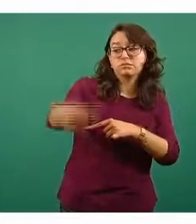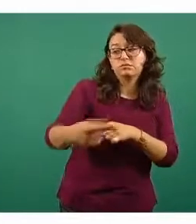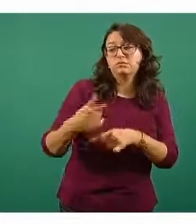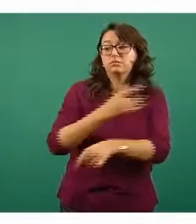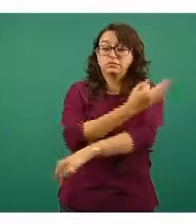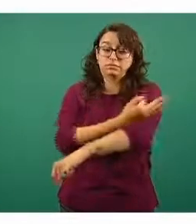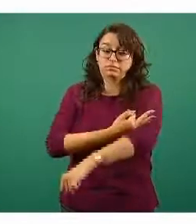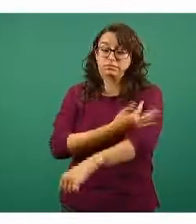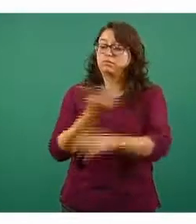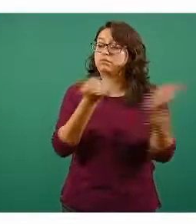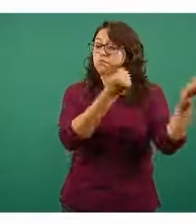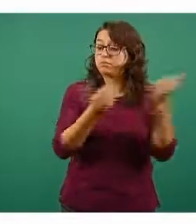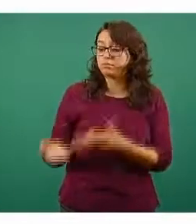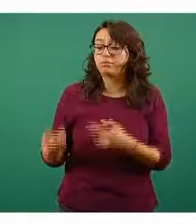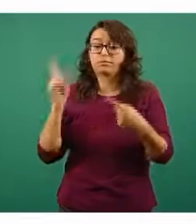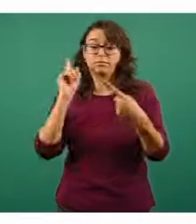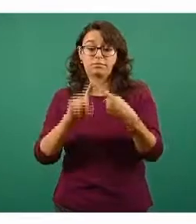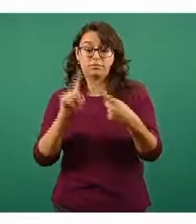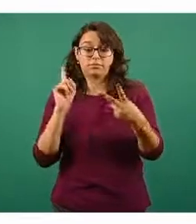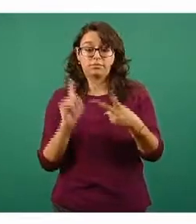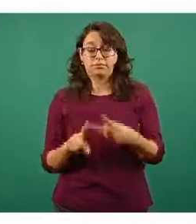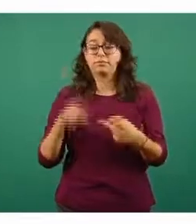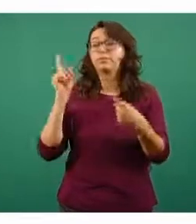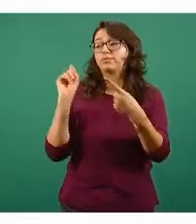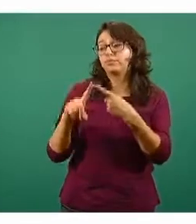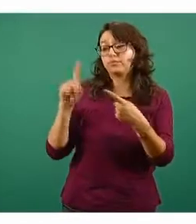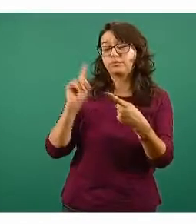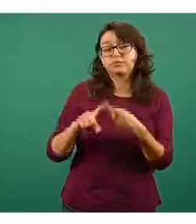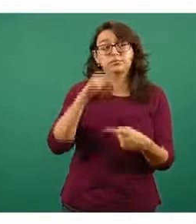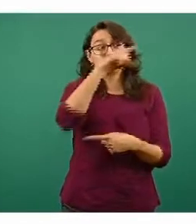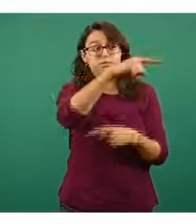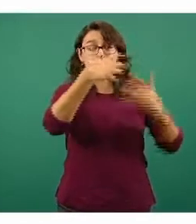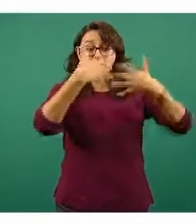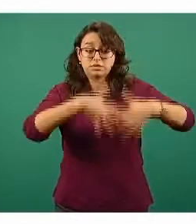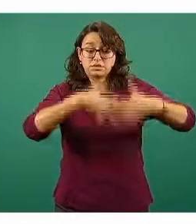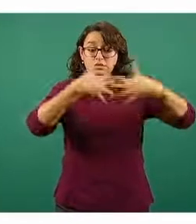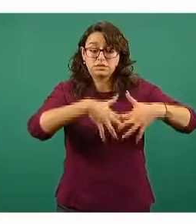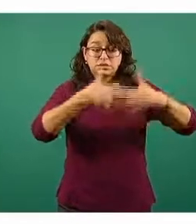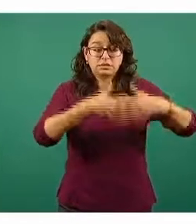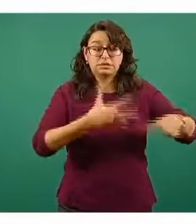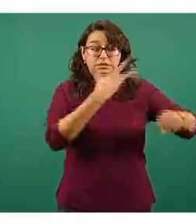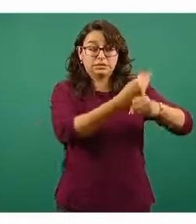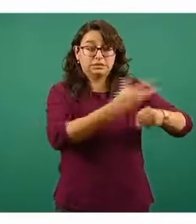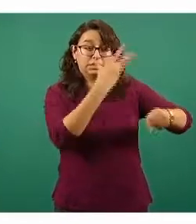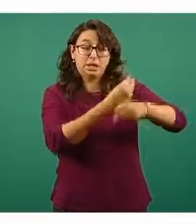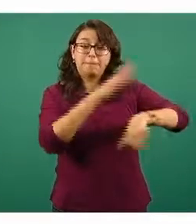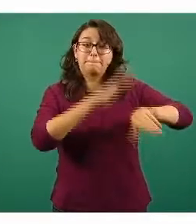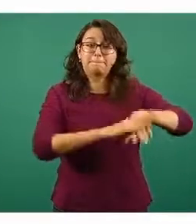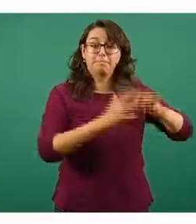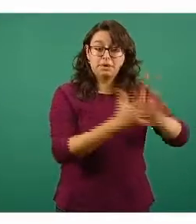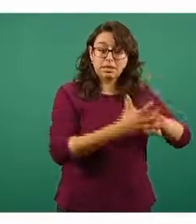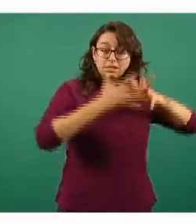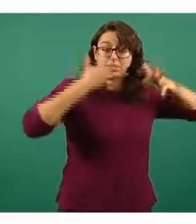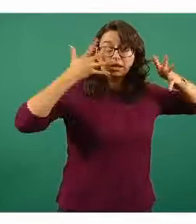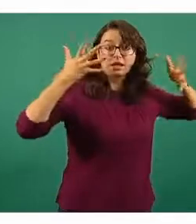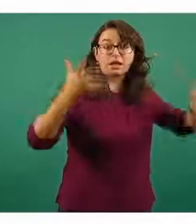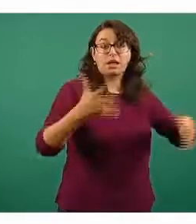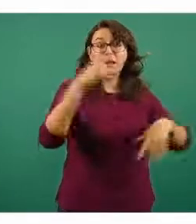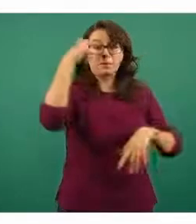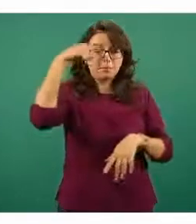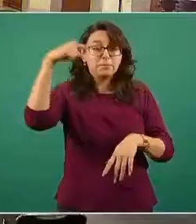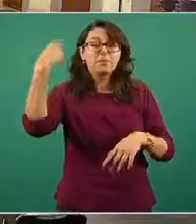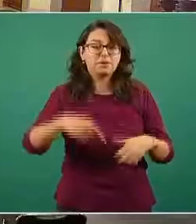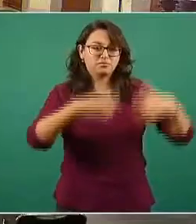primero, se está remodelando o ampliando la planta de producción en Bélgica con el objetivo de tener una